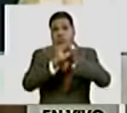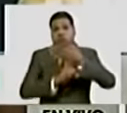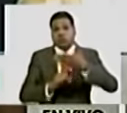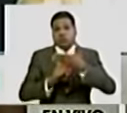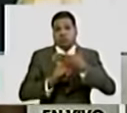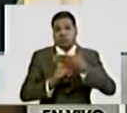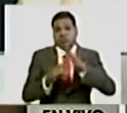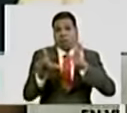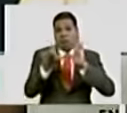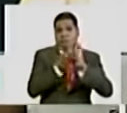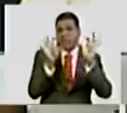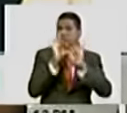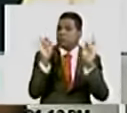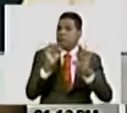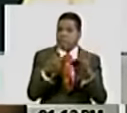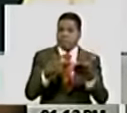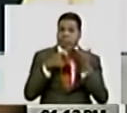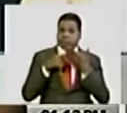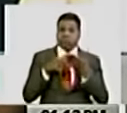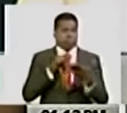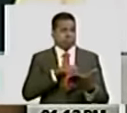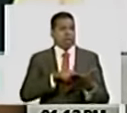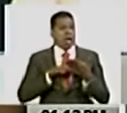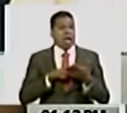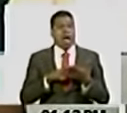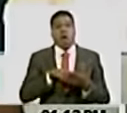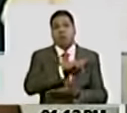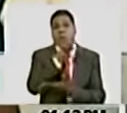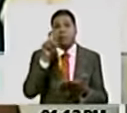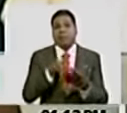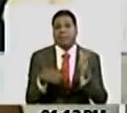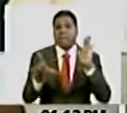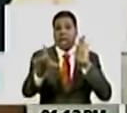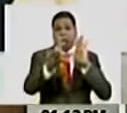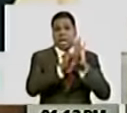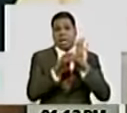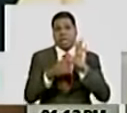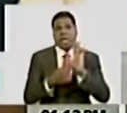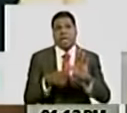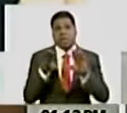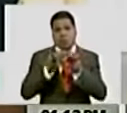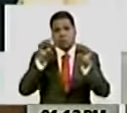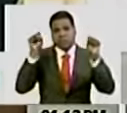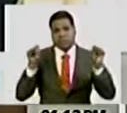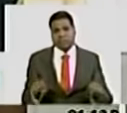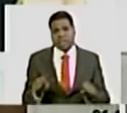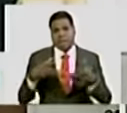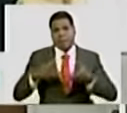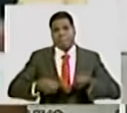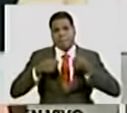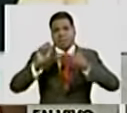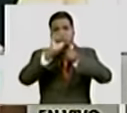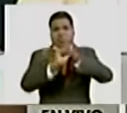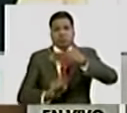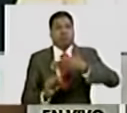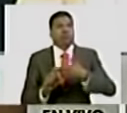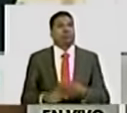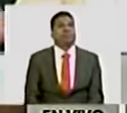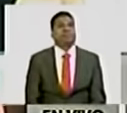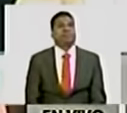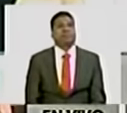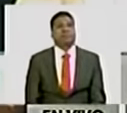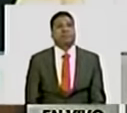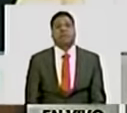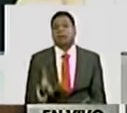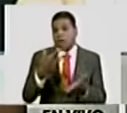mantenemos absolutamente en estricto apego a la legalidad del sistema mercosuriano. Por lo tanto,